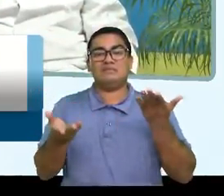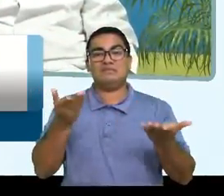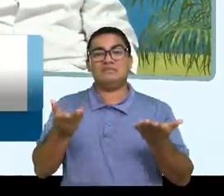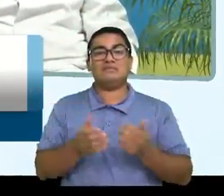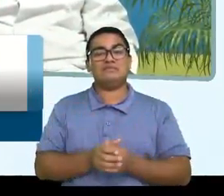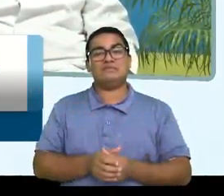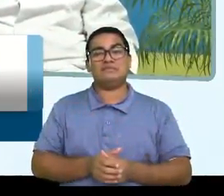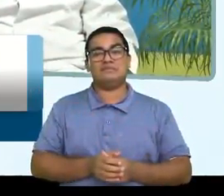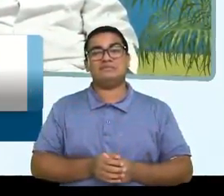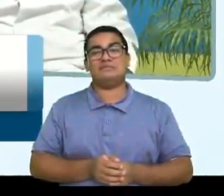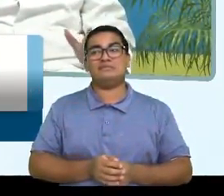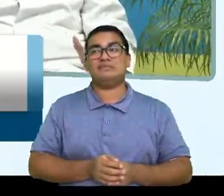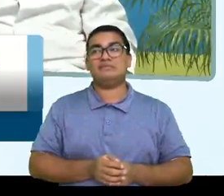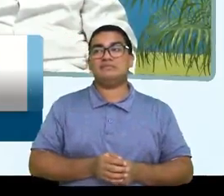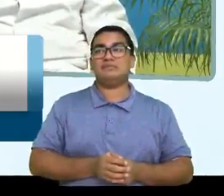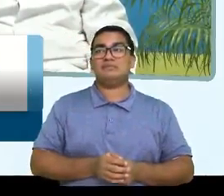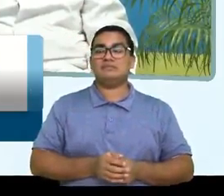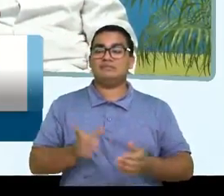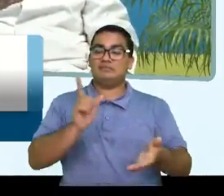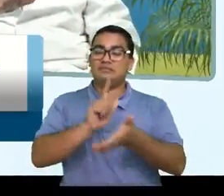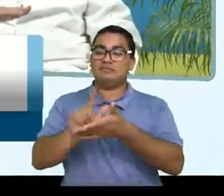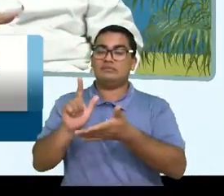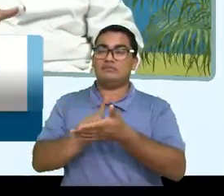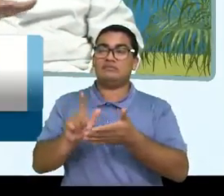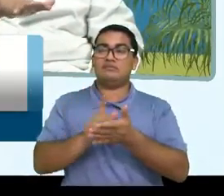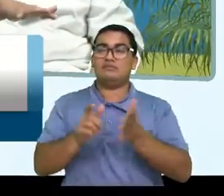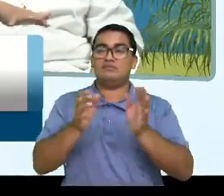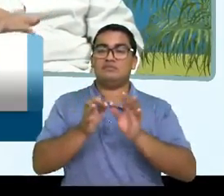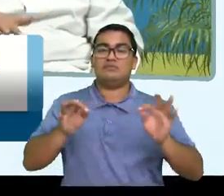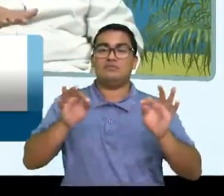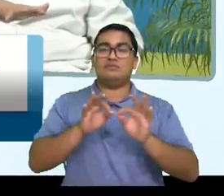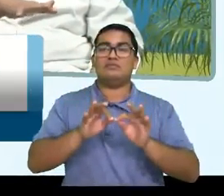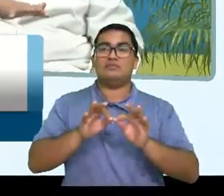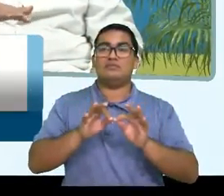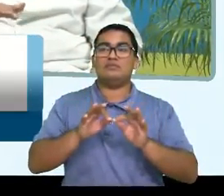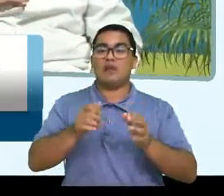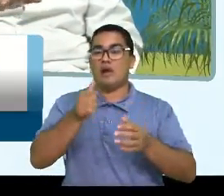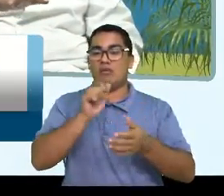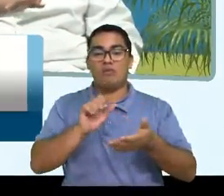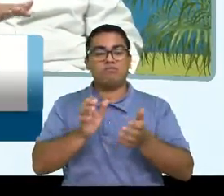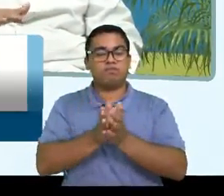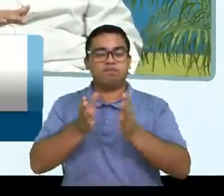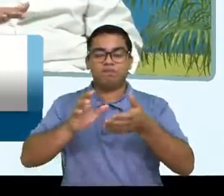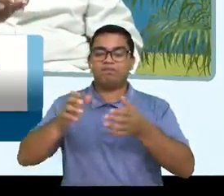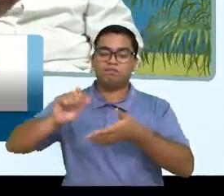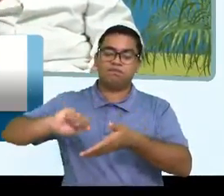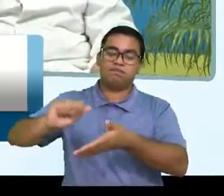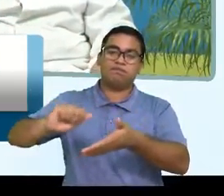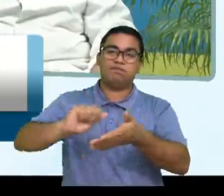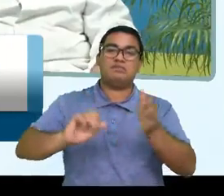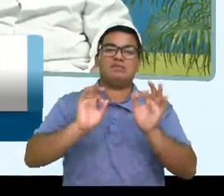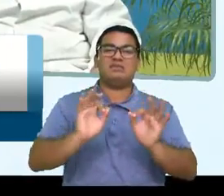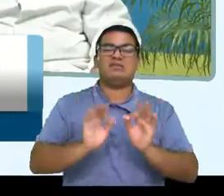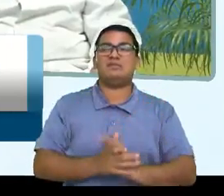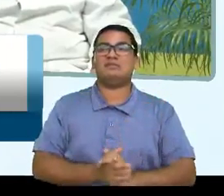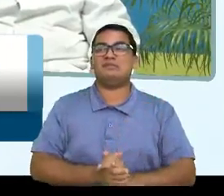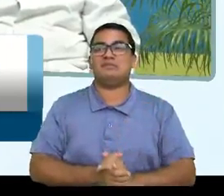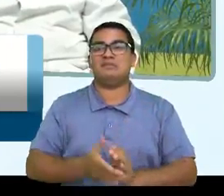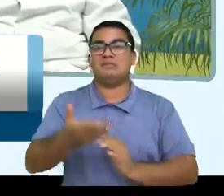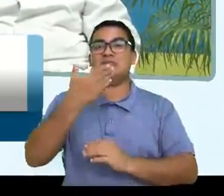salud. Entonces, yo voy a limpiar, tengo que ser con un trapo húmedo para de esa manera no levantar. Tenemos la